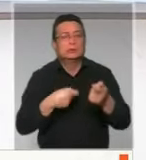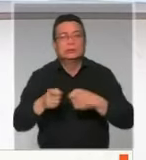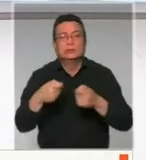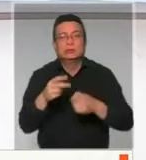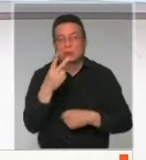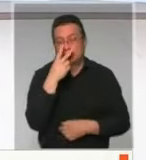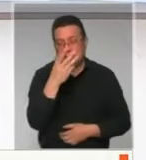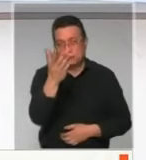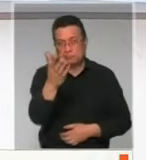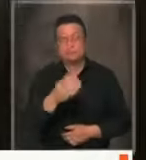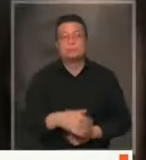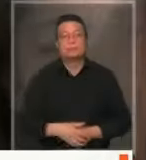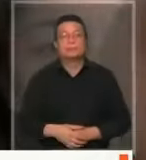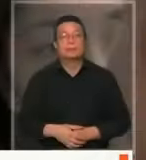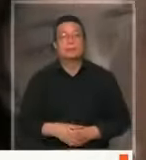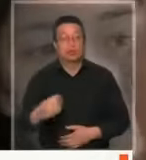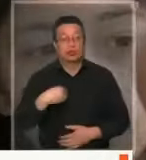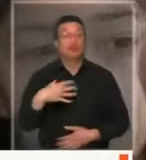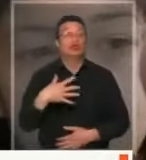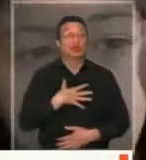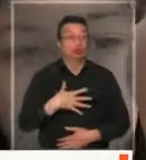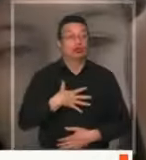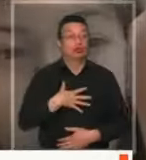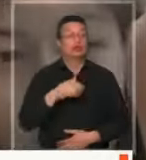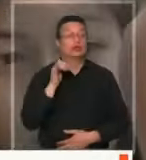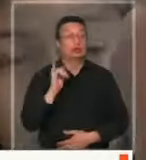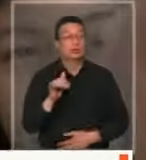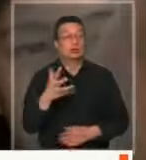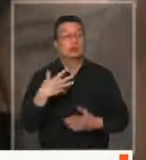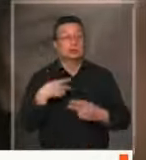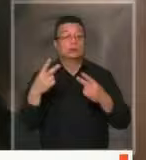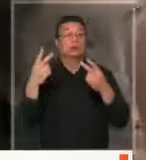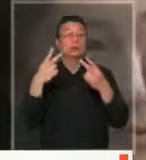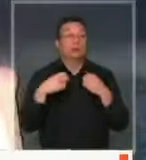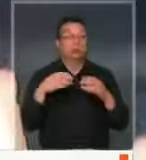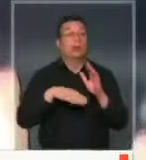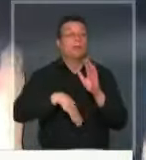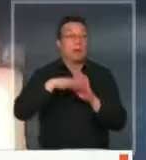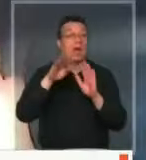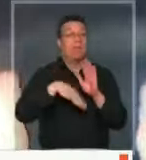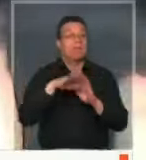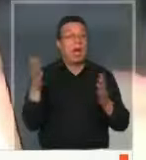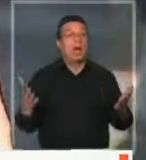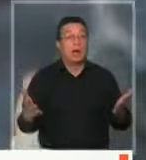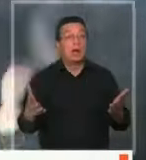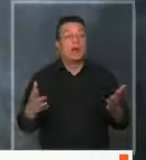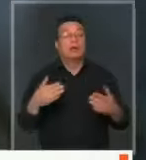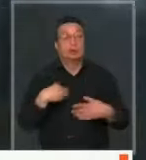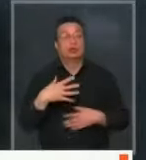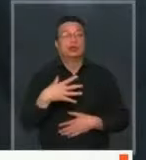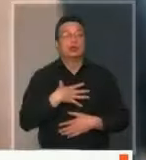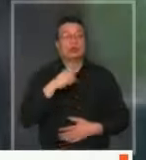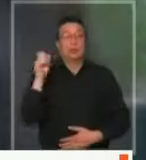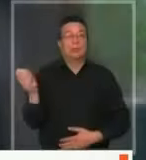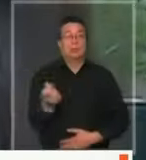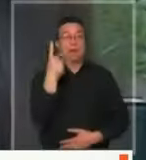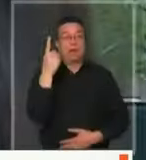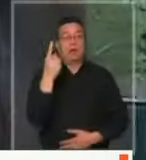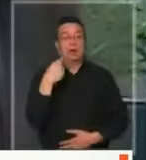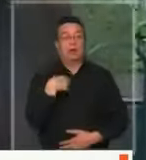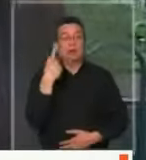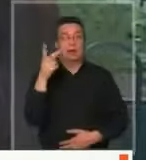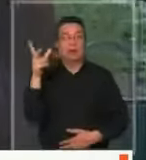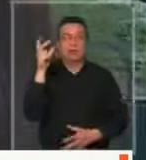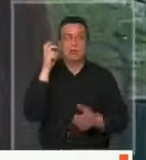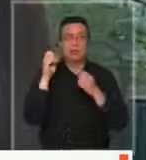funciona. Me asusté. Yo dije, Dios mío, nos van a quitar más plata todavía. Fue la primera impresión de Tamara al oír sobre